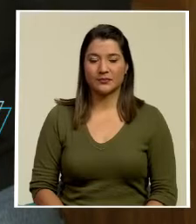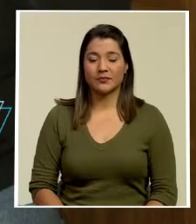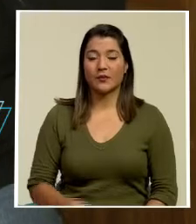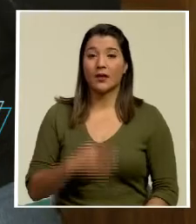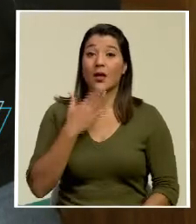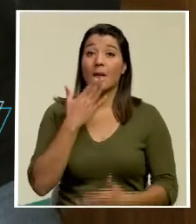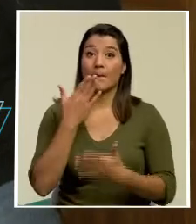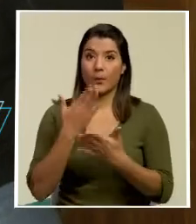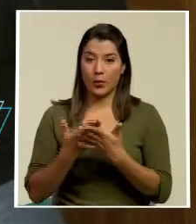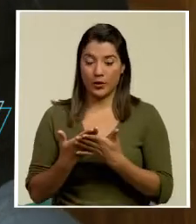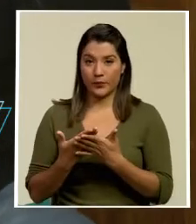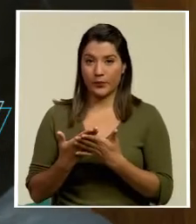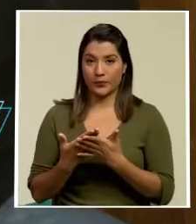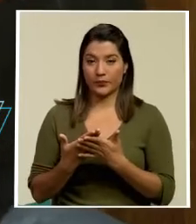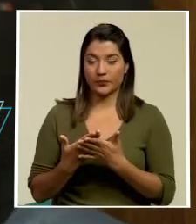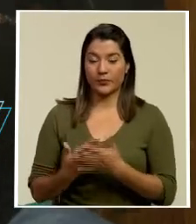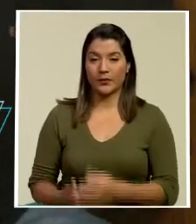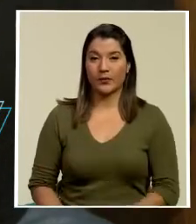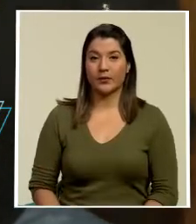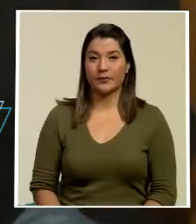Bueno,